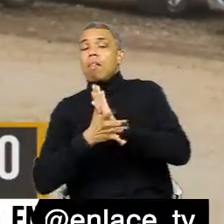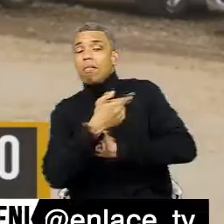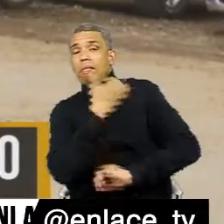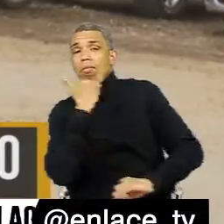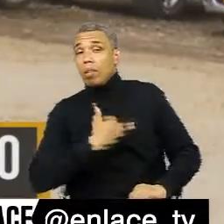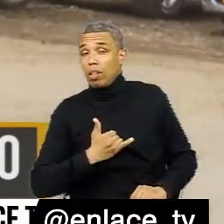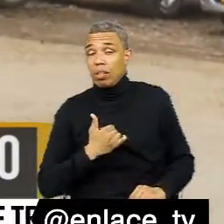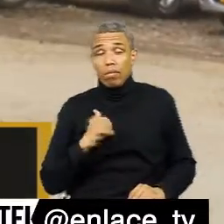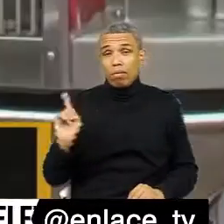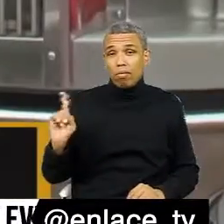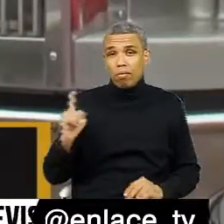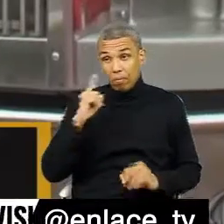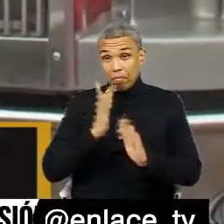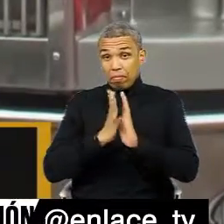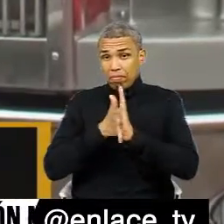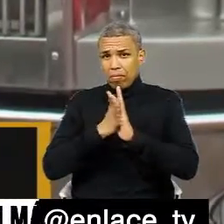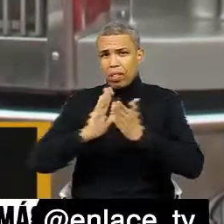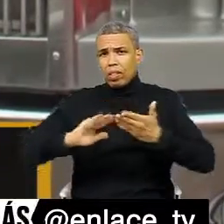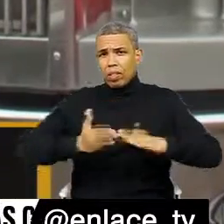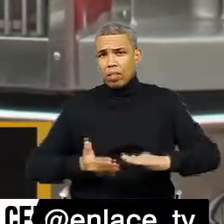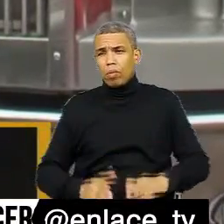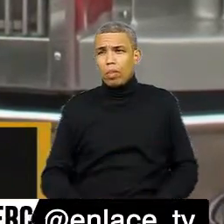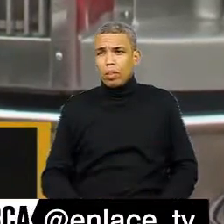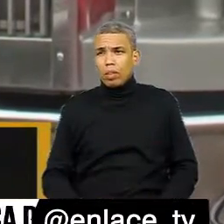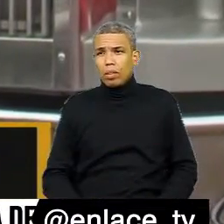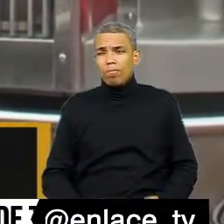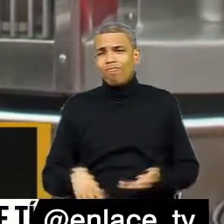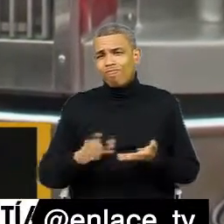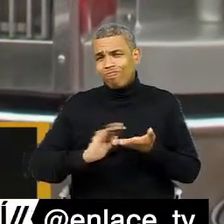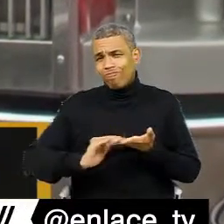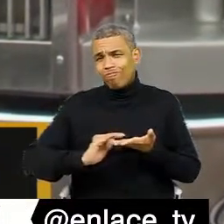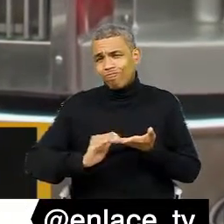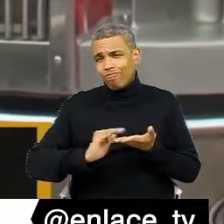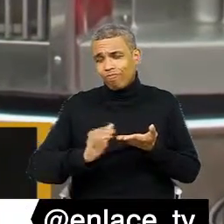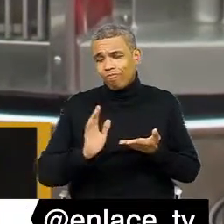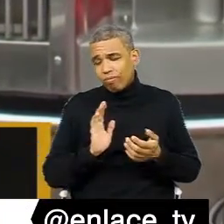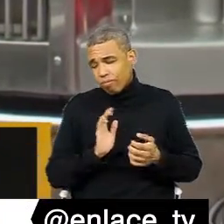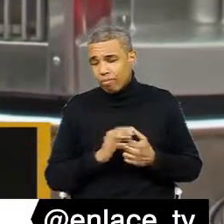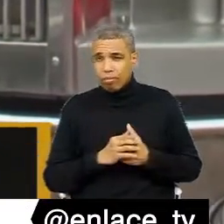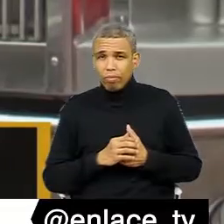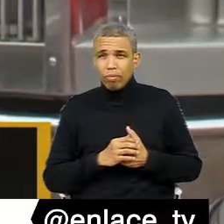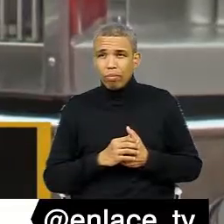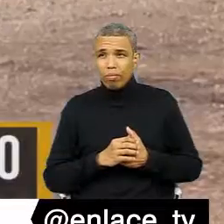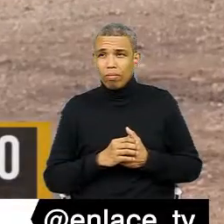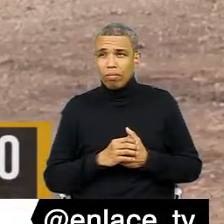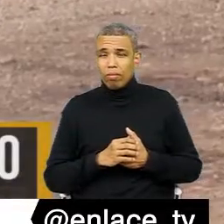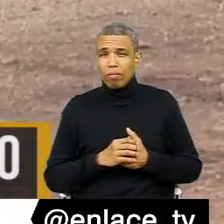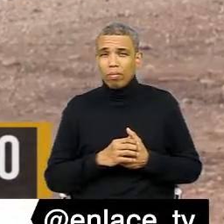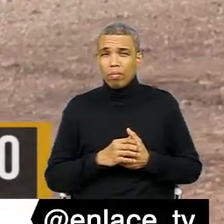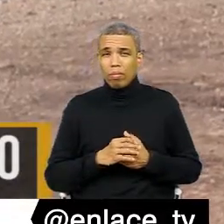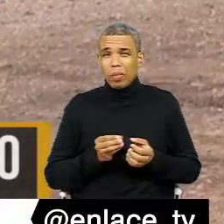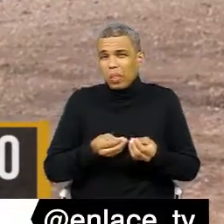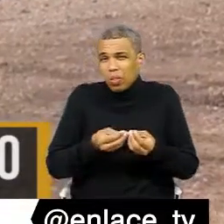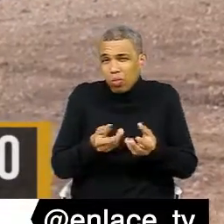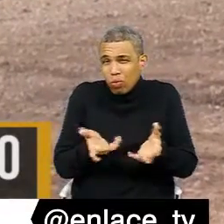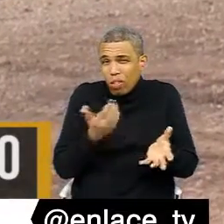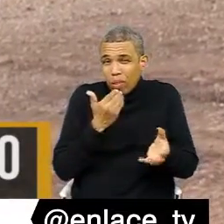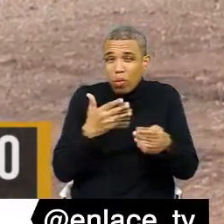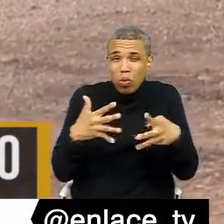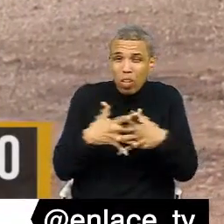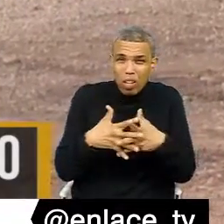los ciudadanos. Y a la comunidad, ¿qué le digo? Ay, que nos disculpen, la verdad no es culpa de nosotros que los alimentos incrementen tantísimo, pero como se pueden dar